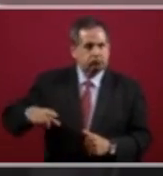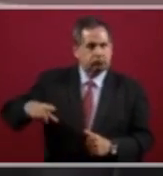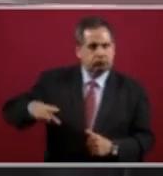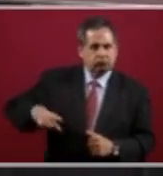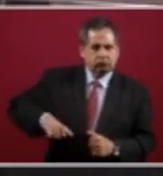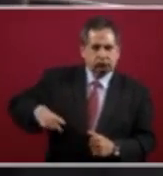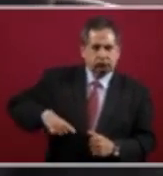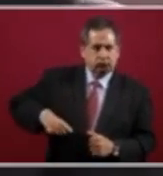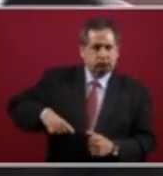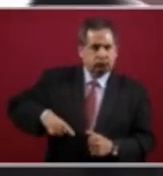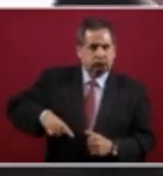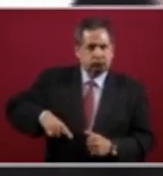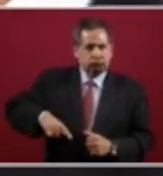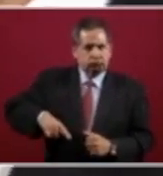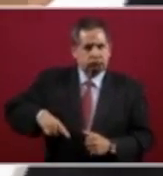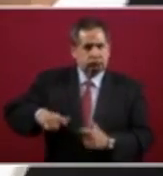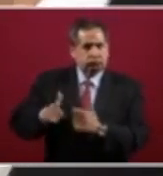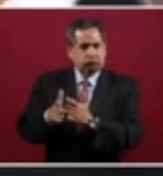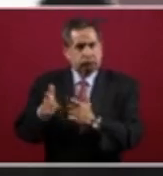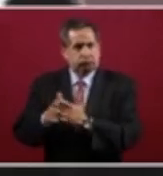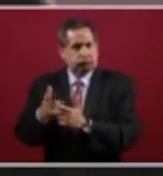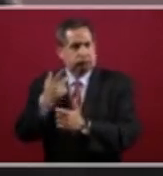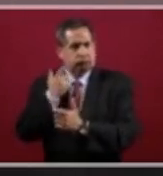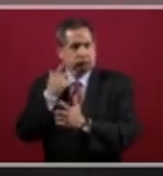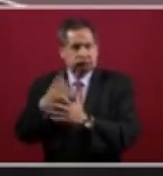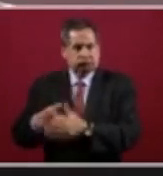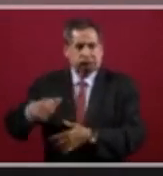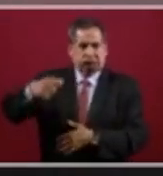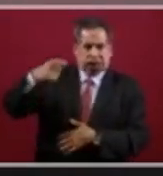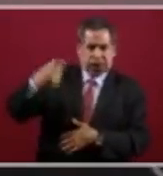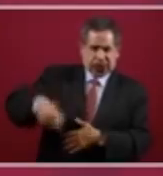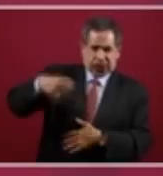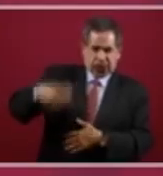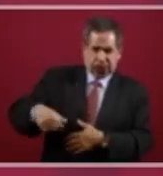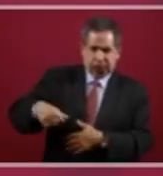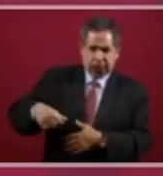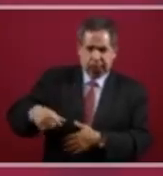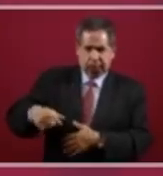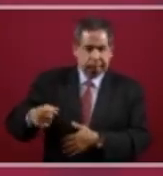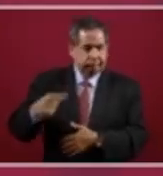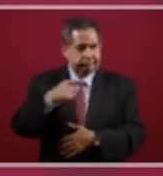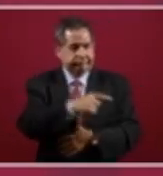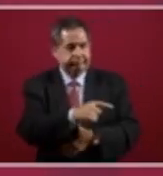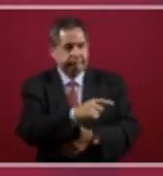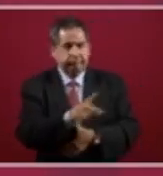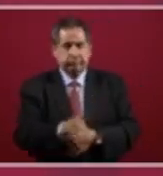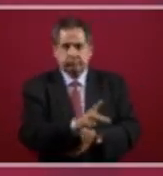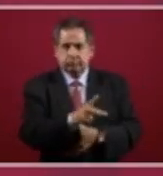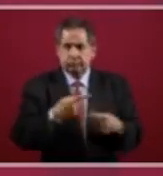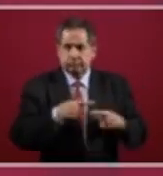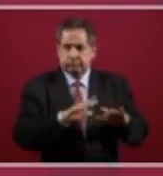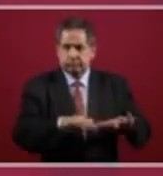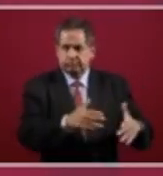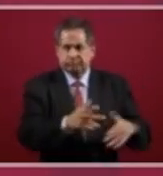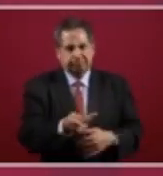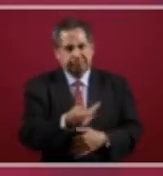gobierno y partidos ricos con pueblo pobre.